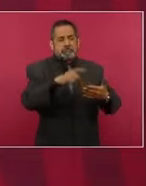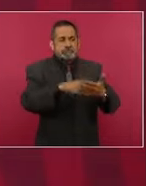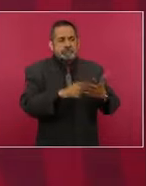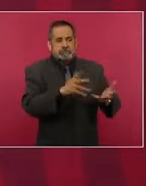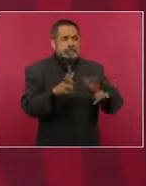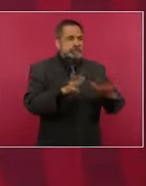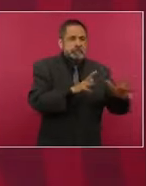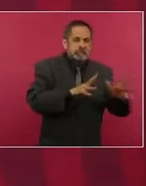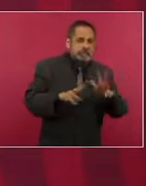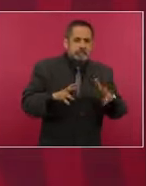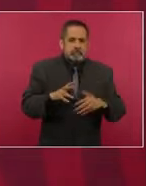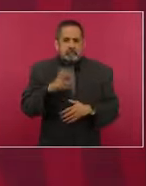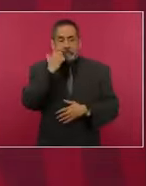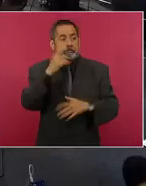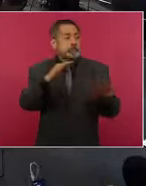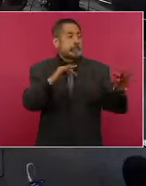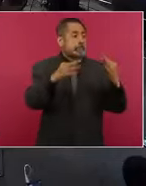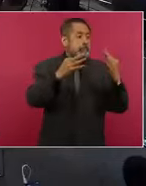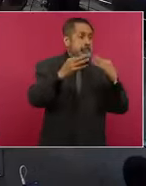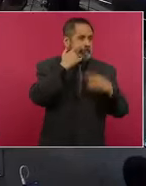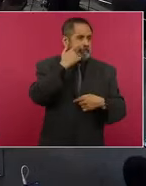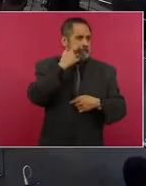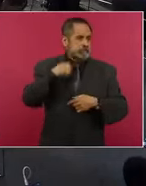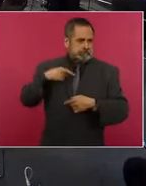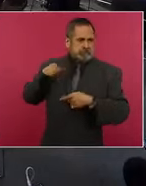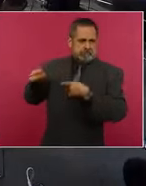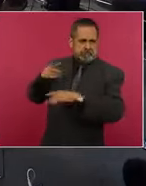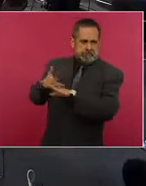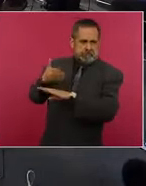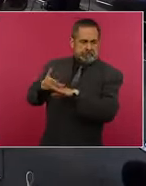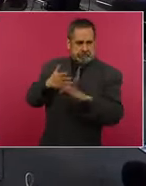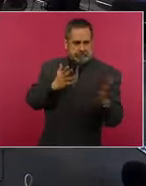Entonces, ¿quieren ganar votos así?